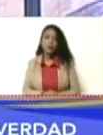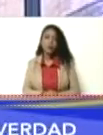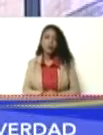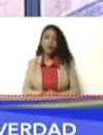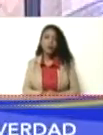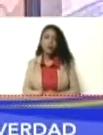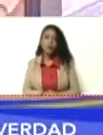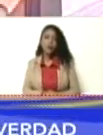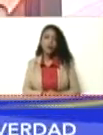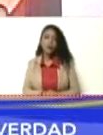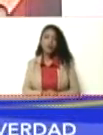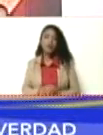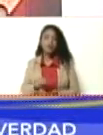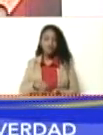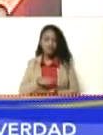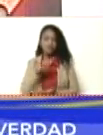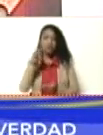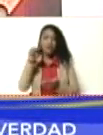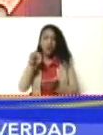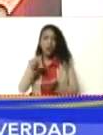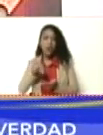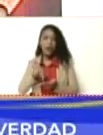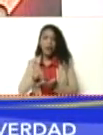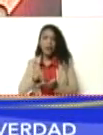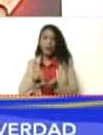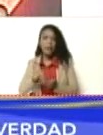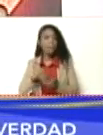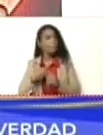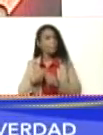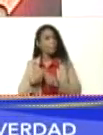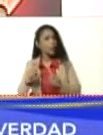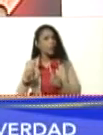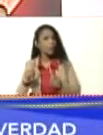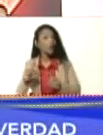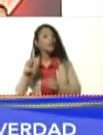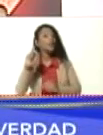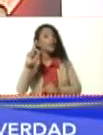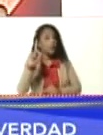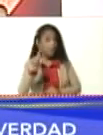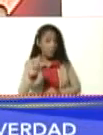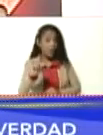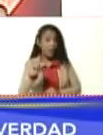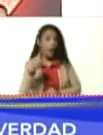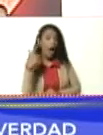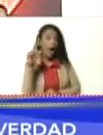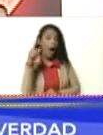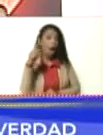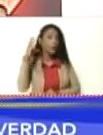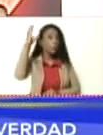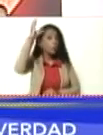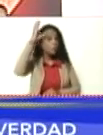Se nacionalice. Pero también tengo conciencia